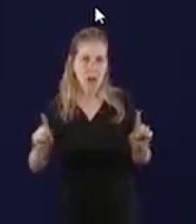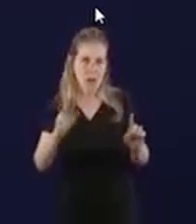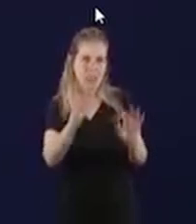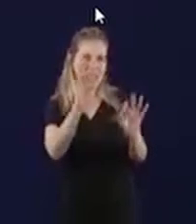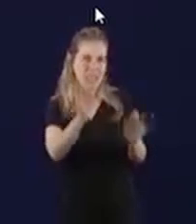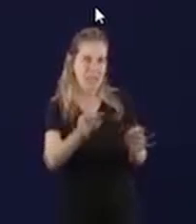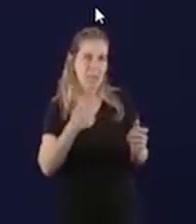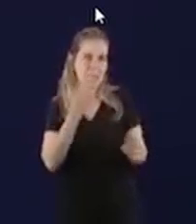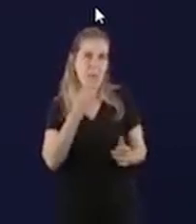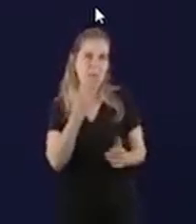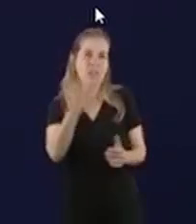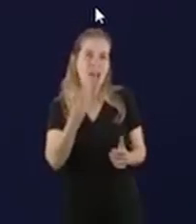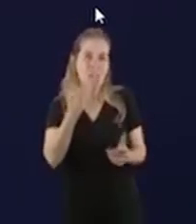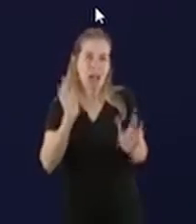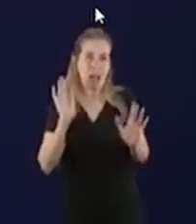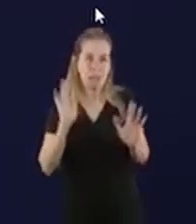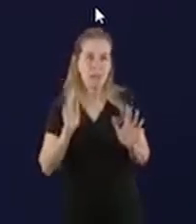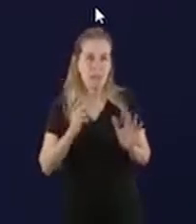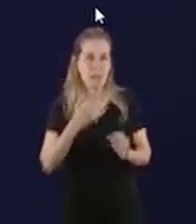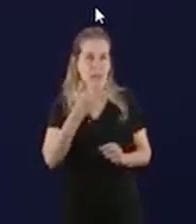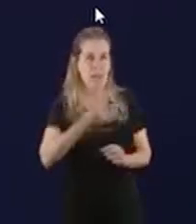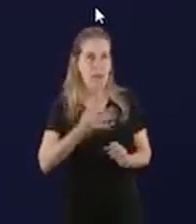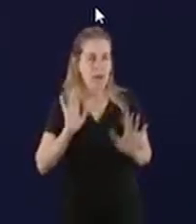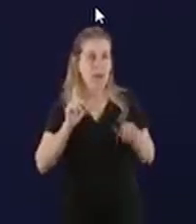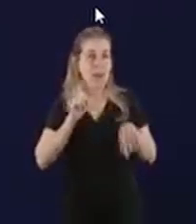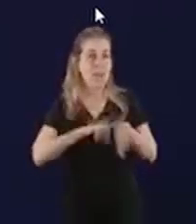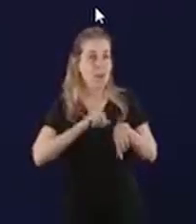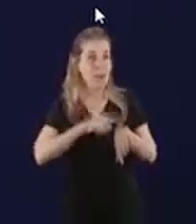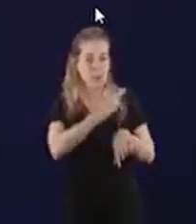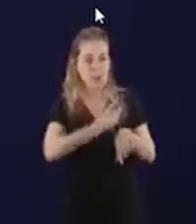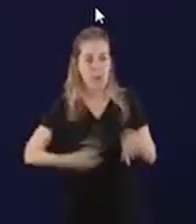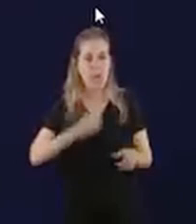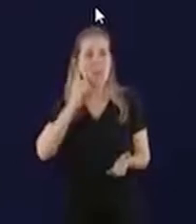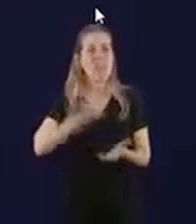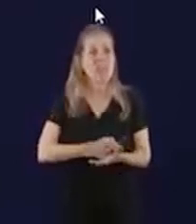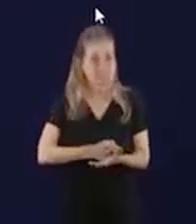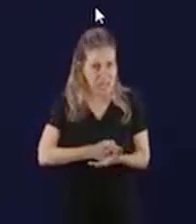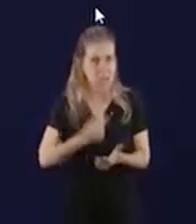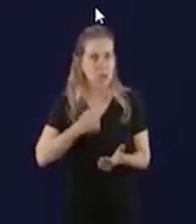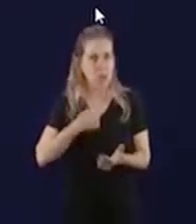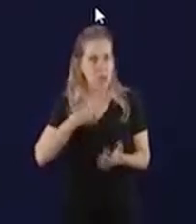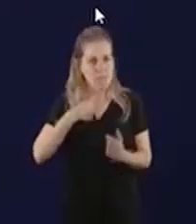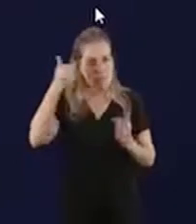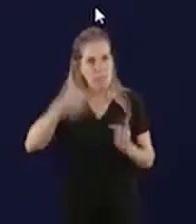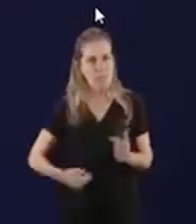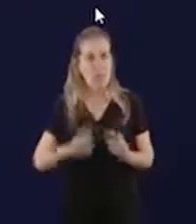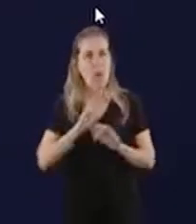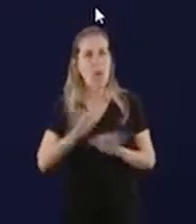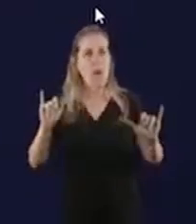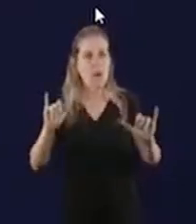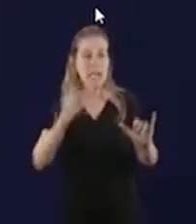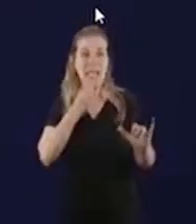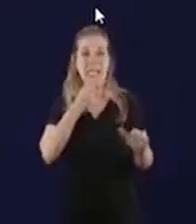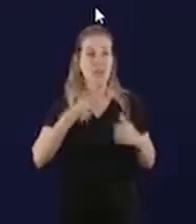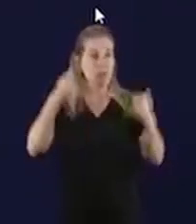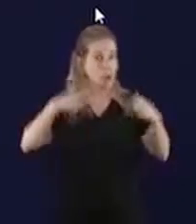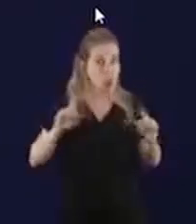hablar eh efectivamente cuando se tome una determin ación la voy a estar la voy a estar comunicando seguramente Si no soy yo aquí